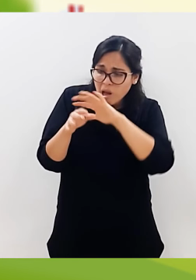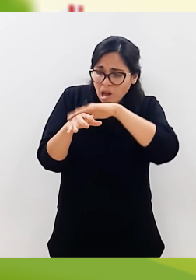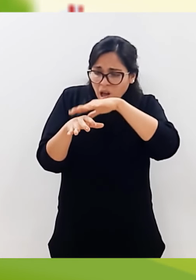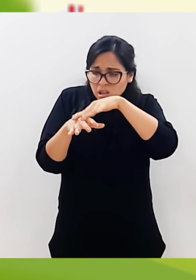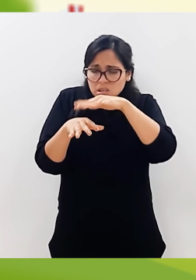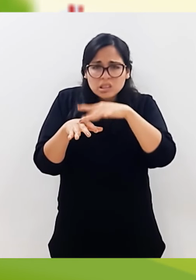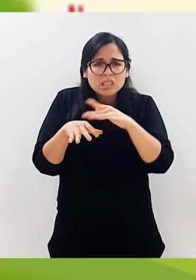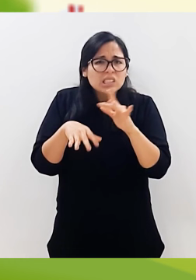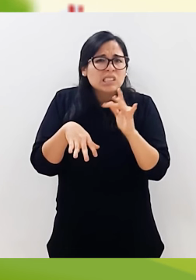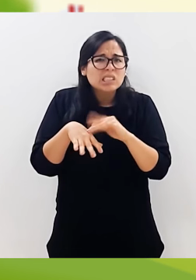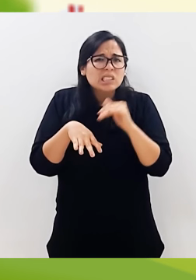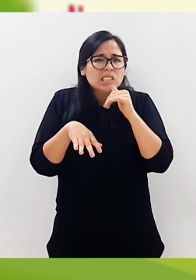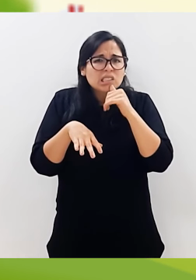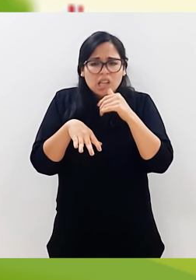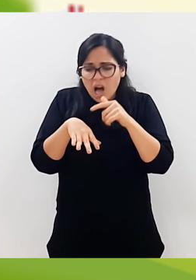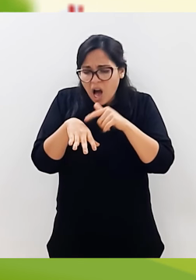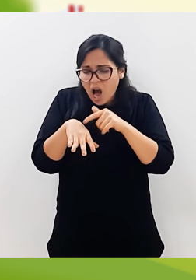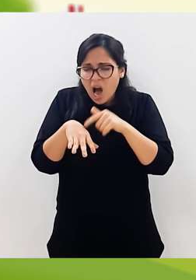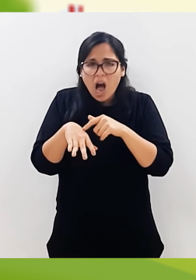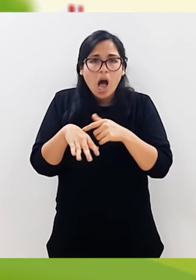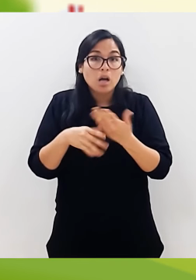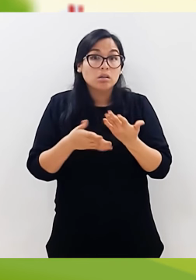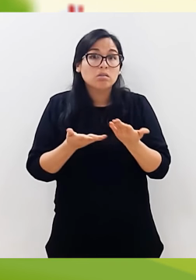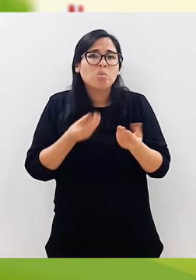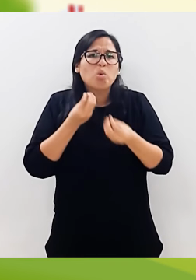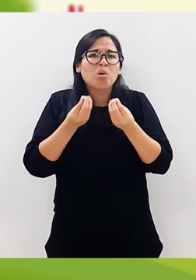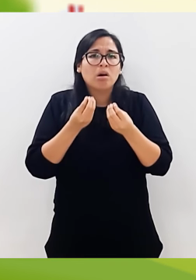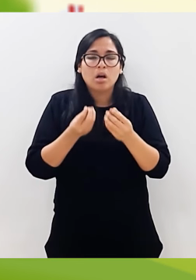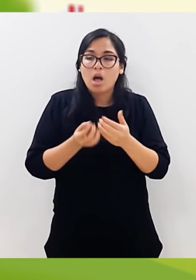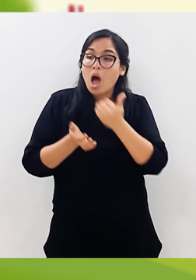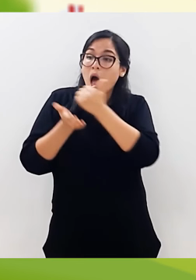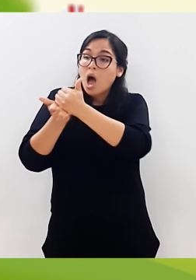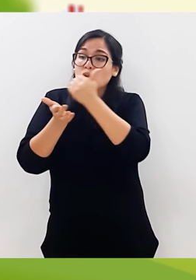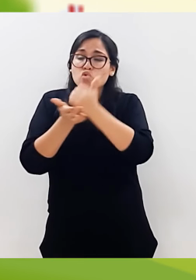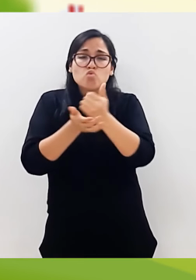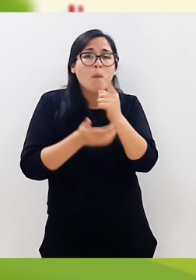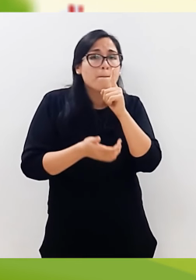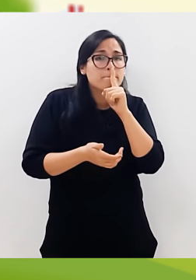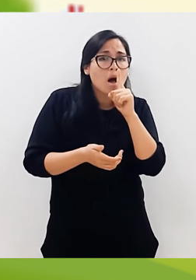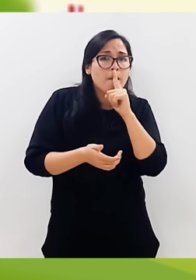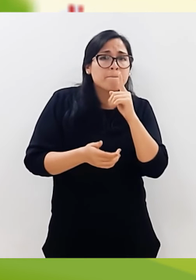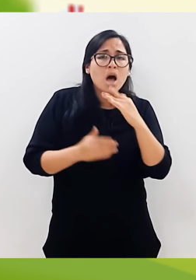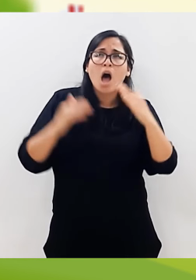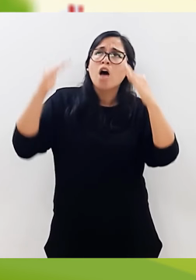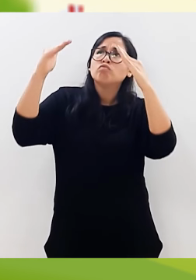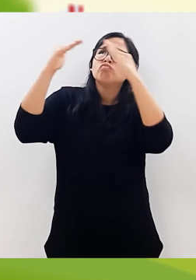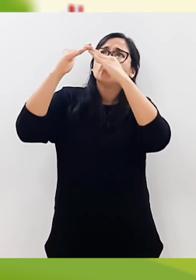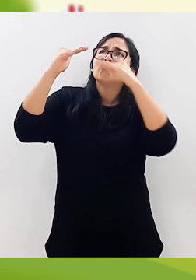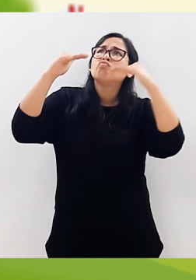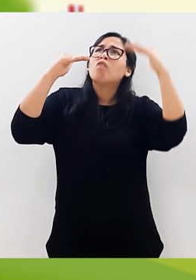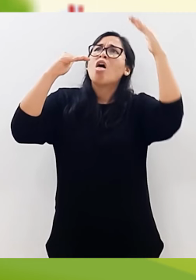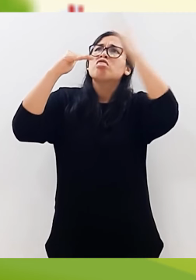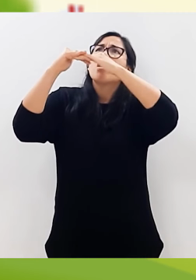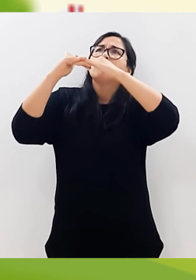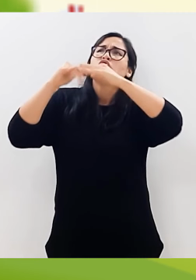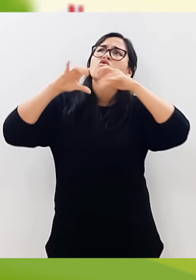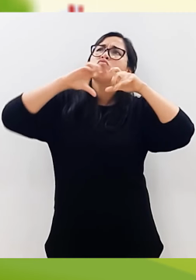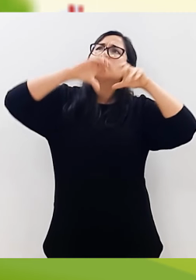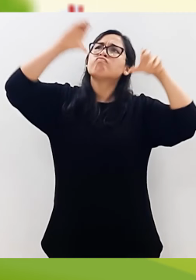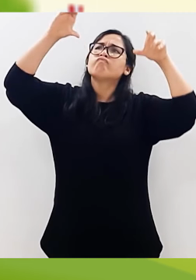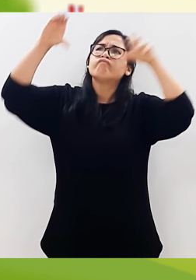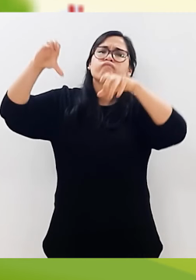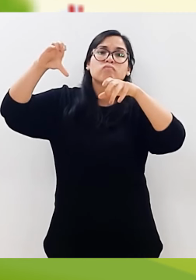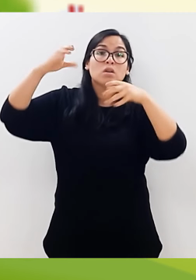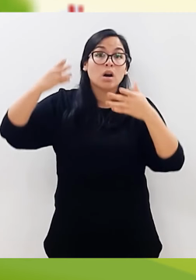una mano muy lastimada, ya que ayudó a su padre a construir un techo de